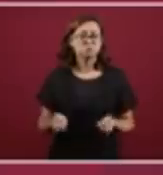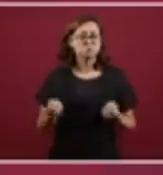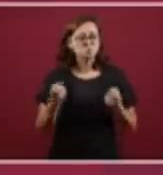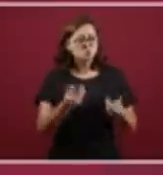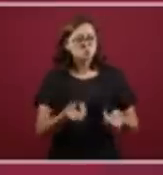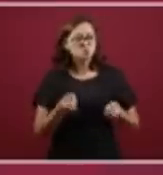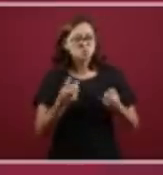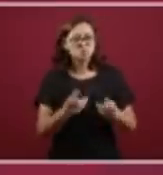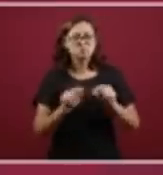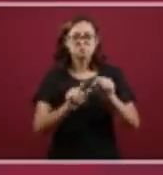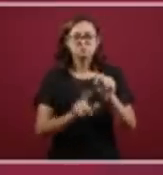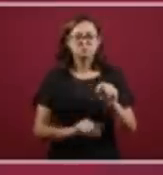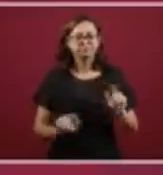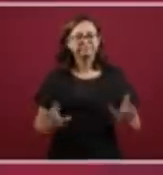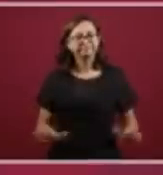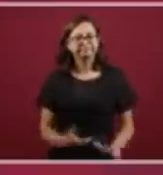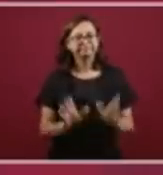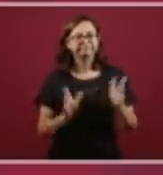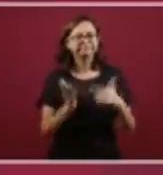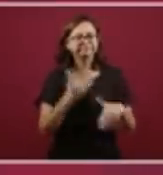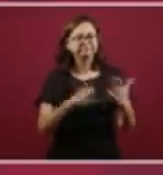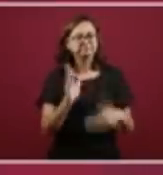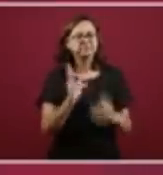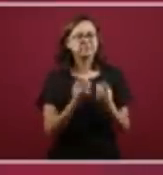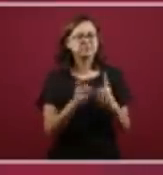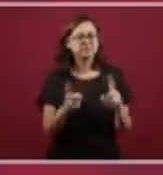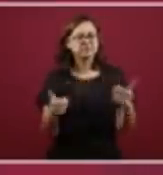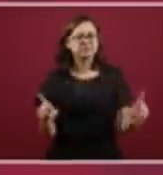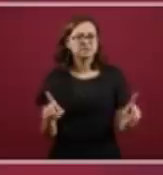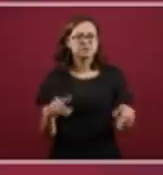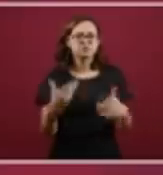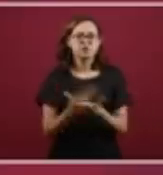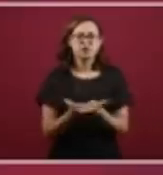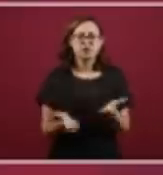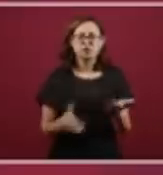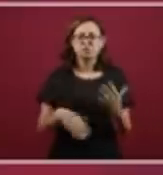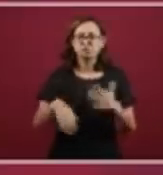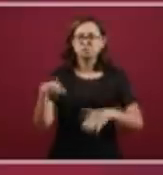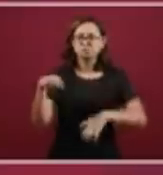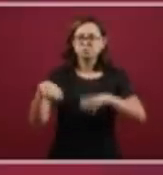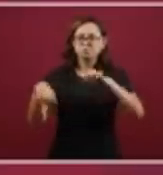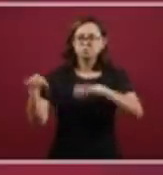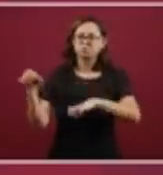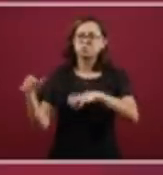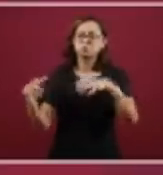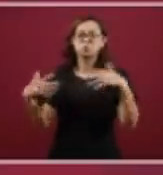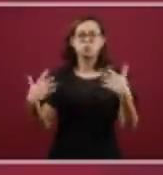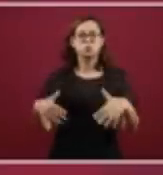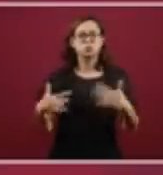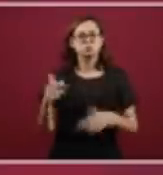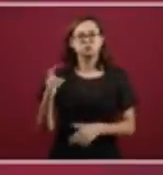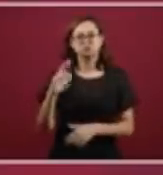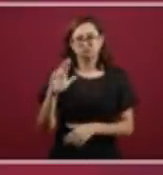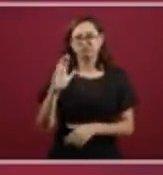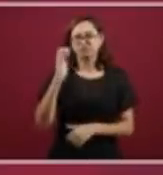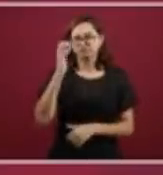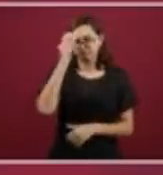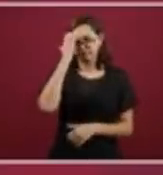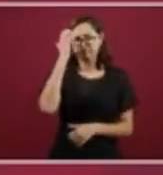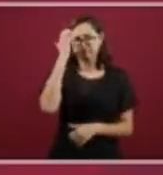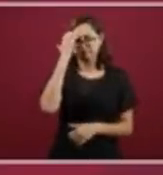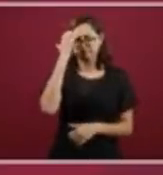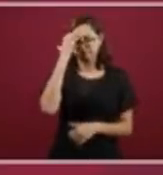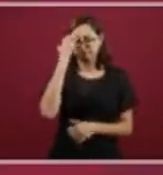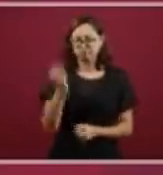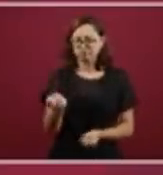al desarrollo de México y merecen un reconocimiento, vivir